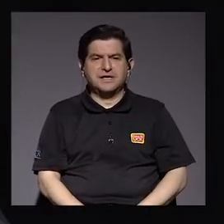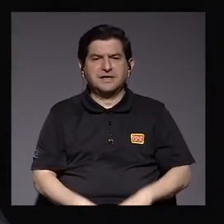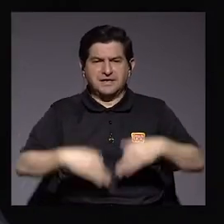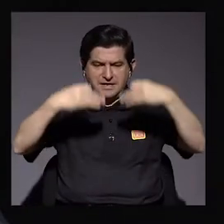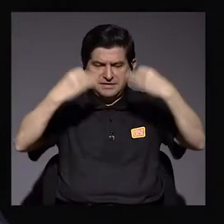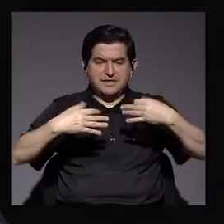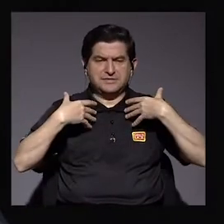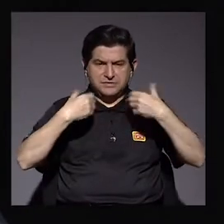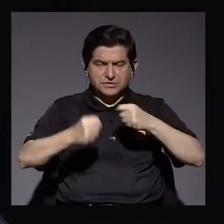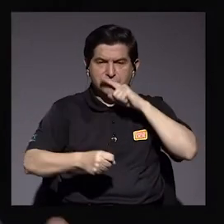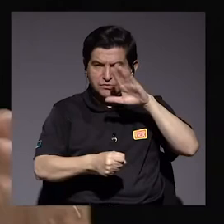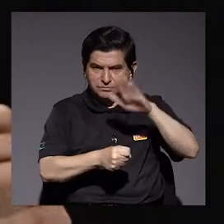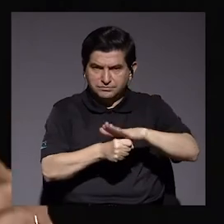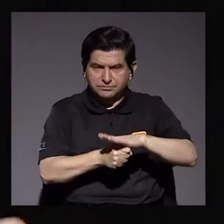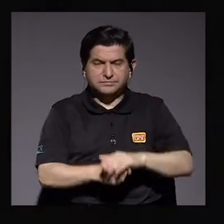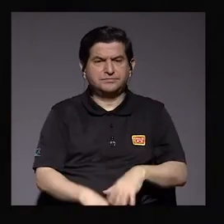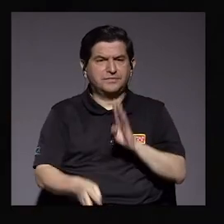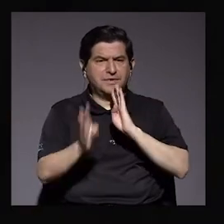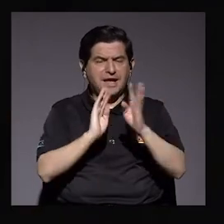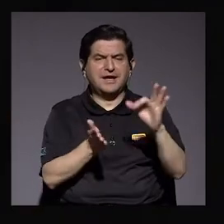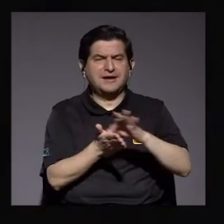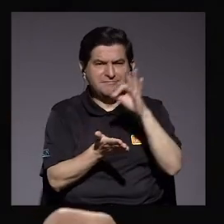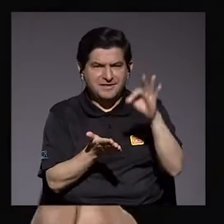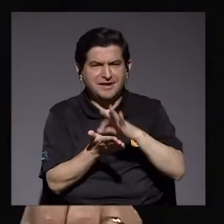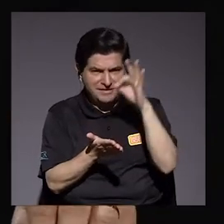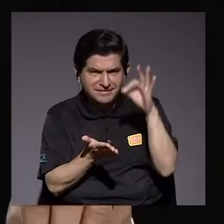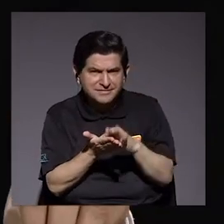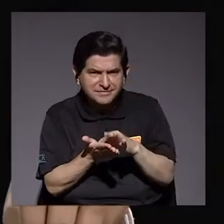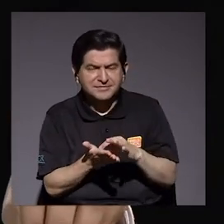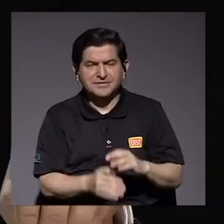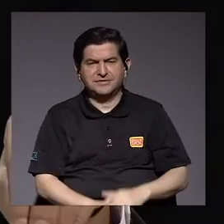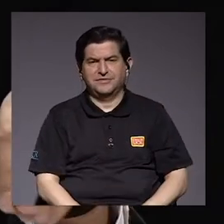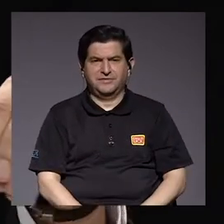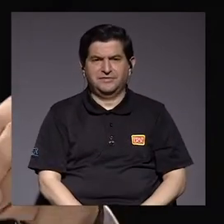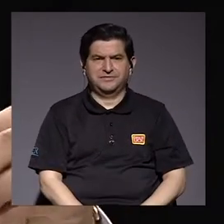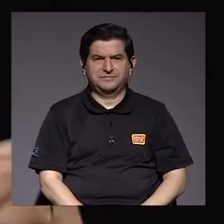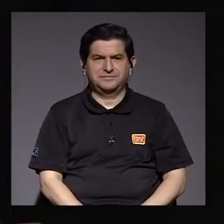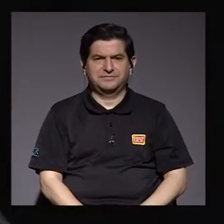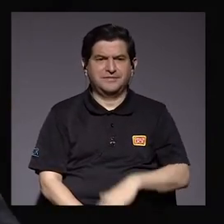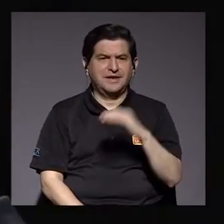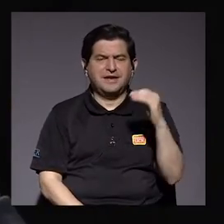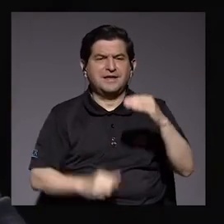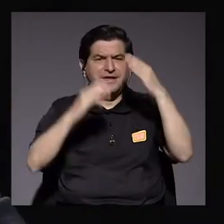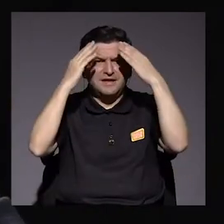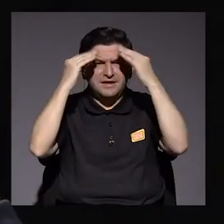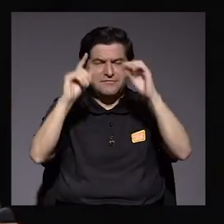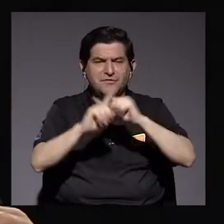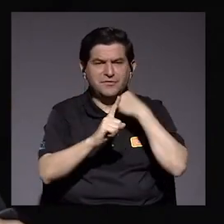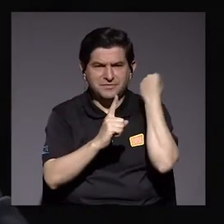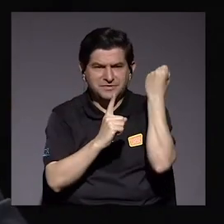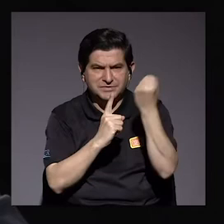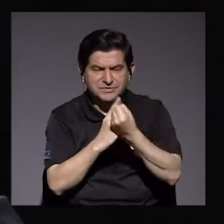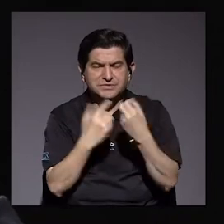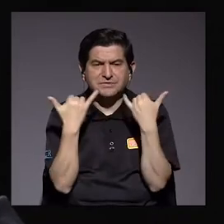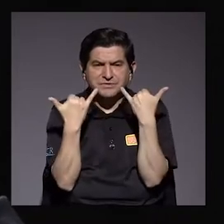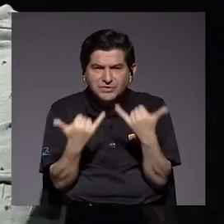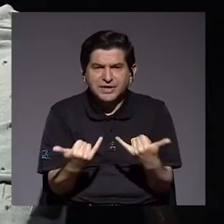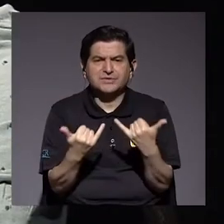Hablemos de los frijoles específicamente y del reporte del estado de la situación a